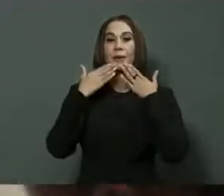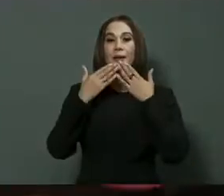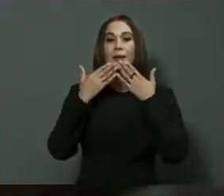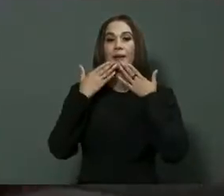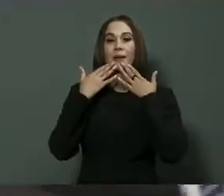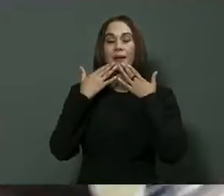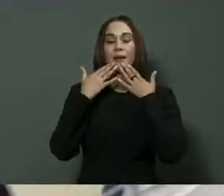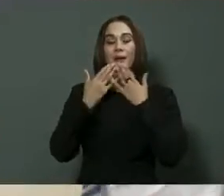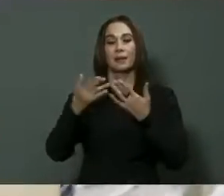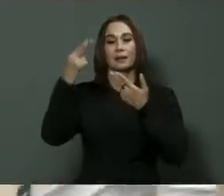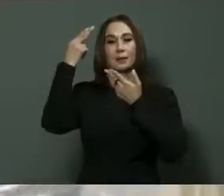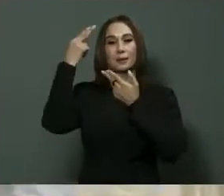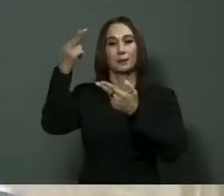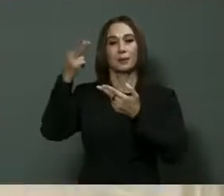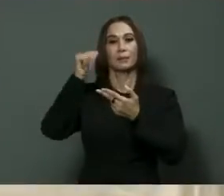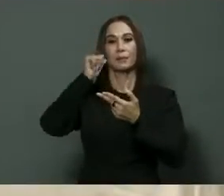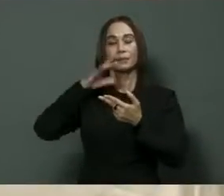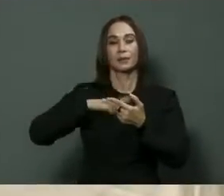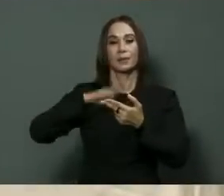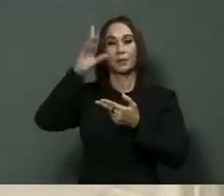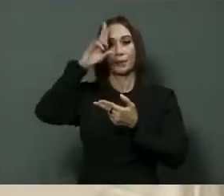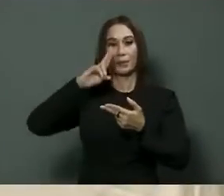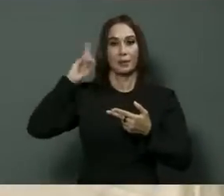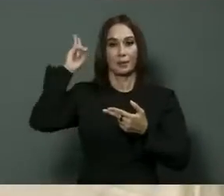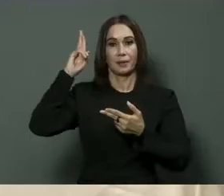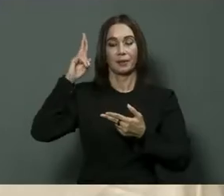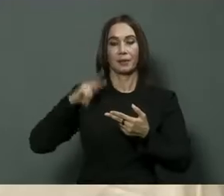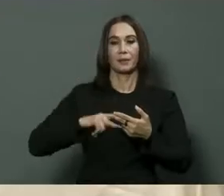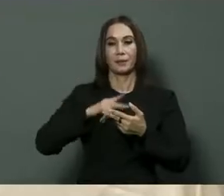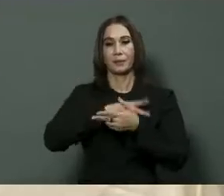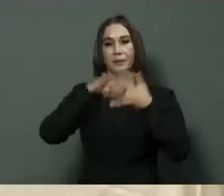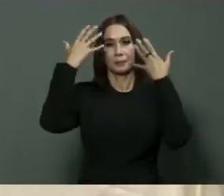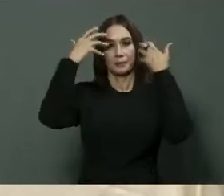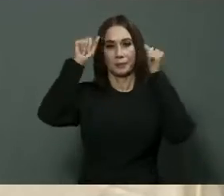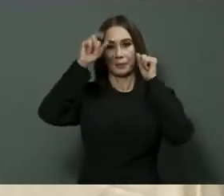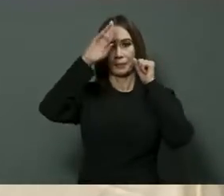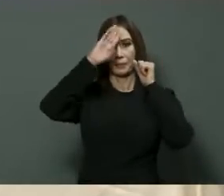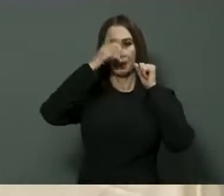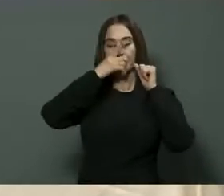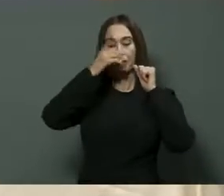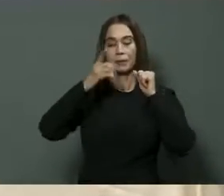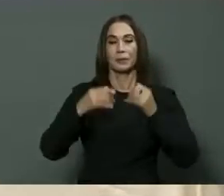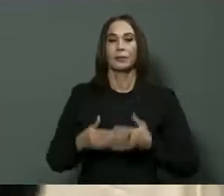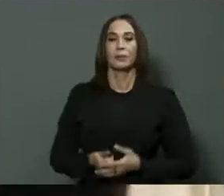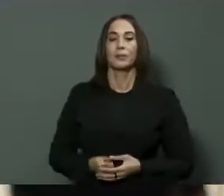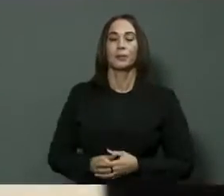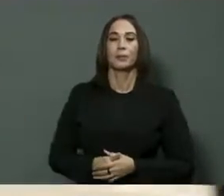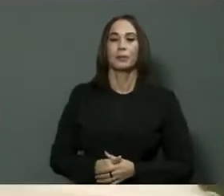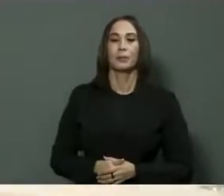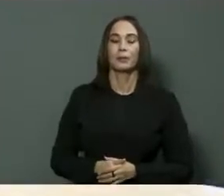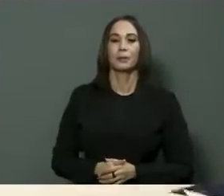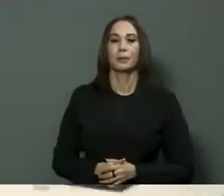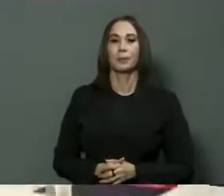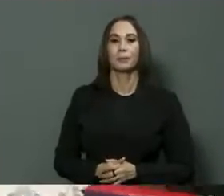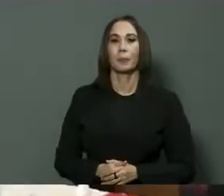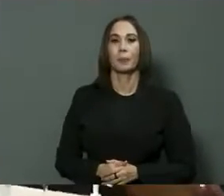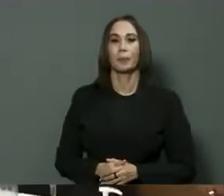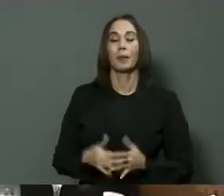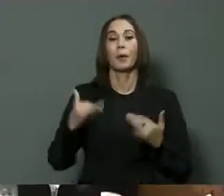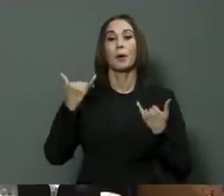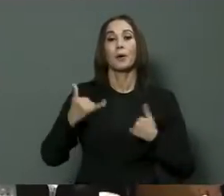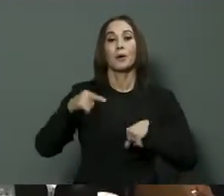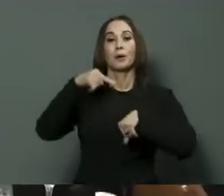Gracias a la excelentísima señora Raquel Peña, vicepresidenta constitucional de la República Dominicana. En